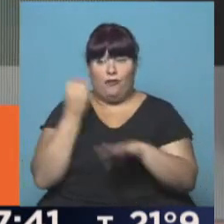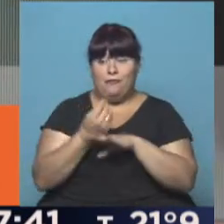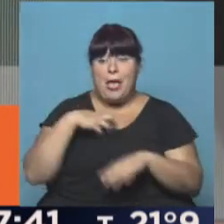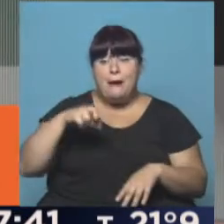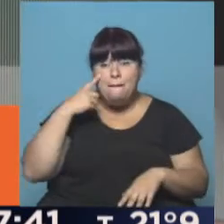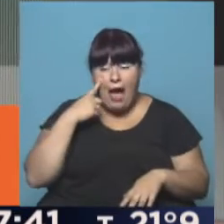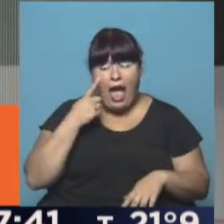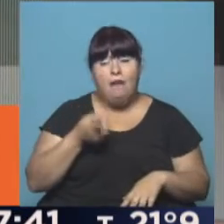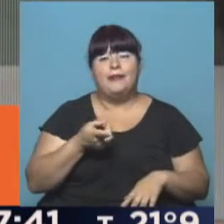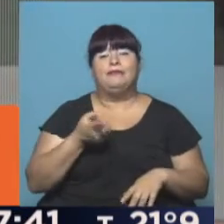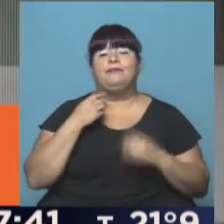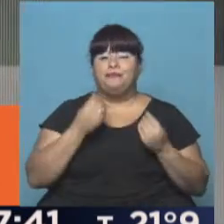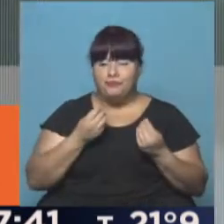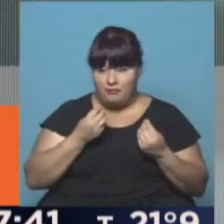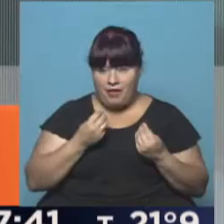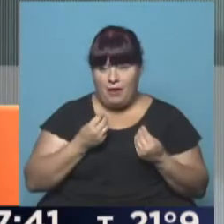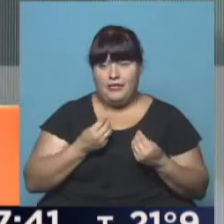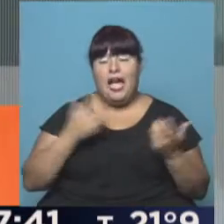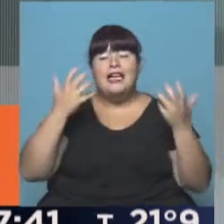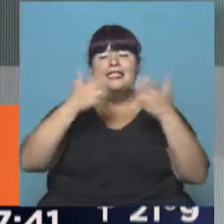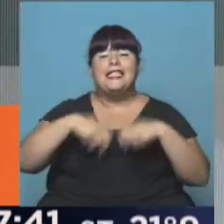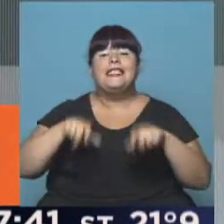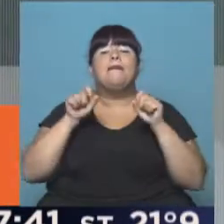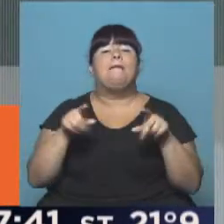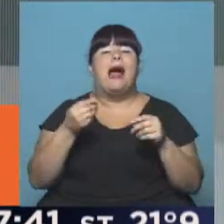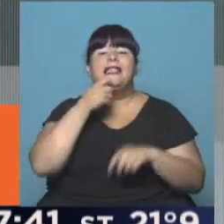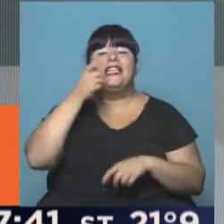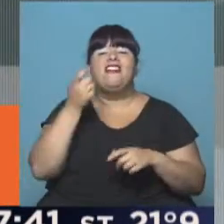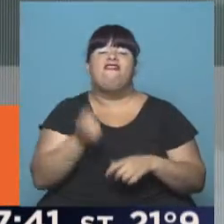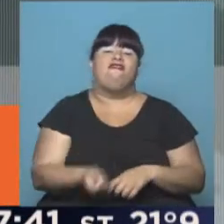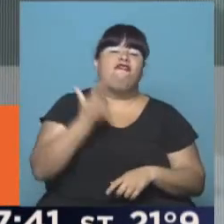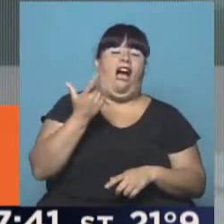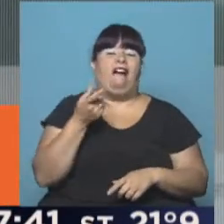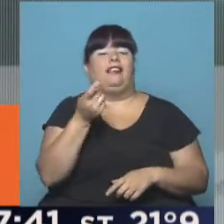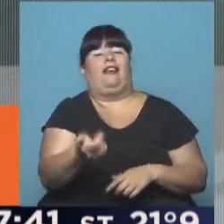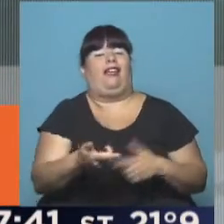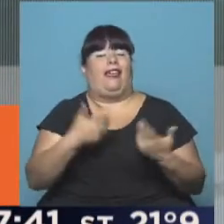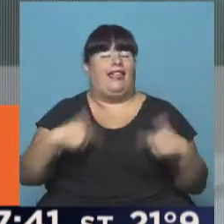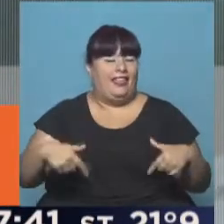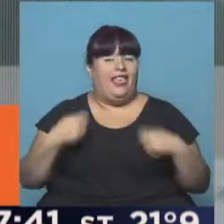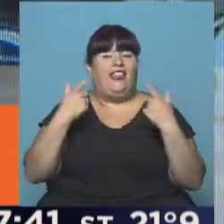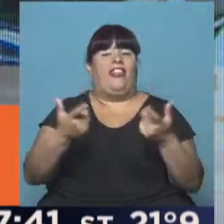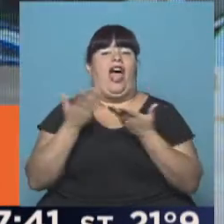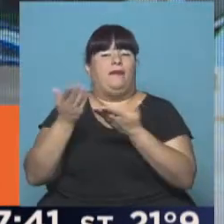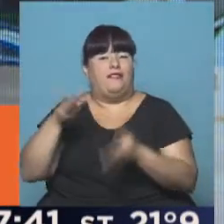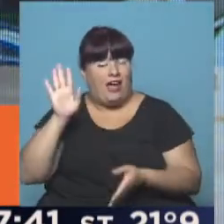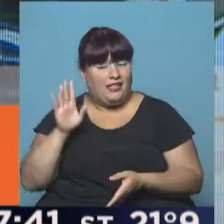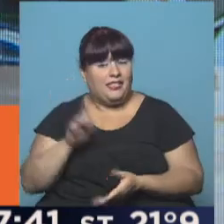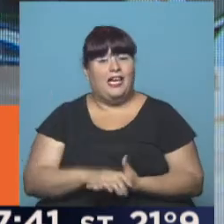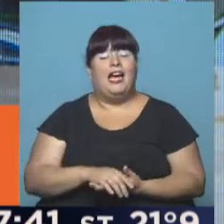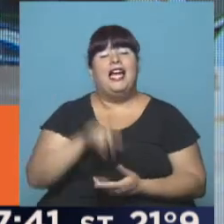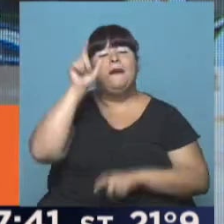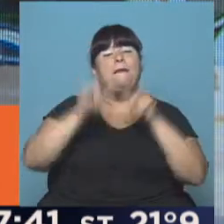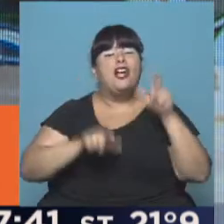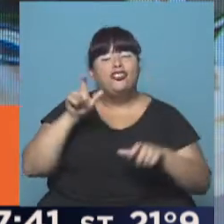PAMI, lo que ocurre es que el sistema estaba hecho para que quienes les es más fácil acceder tuviesen más beneficios. Y